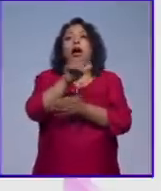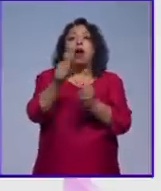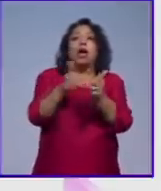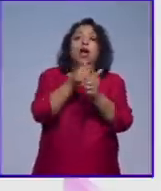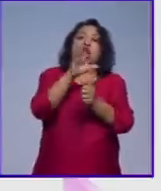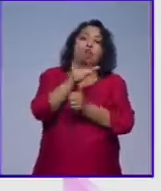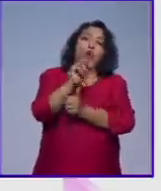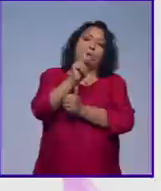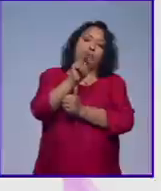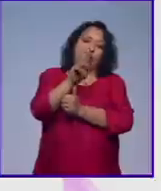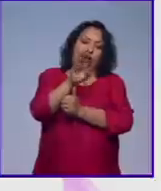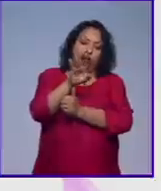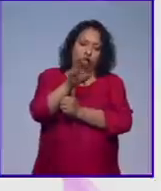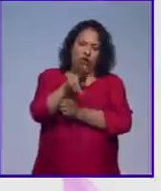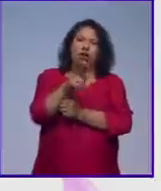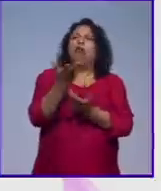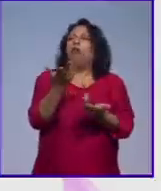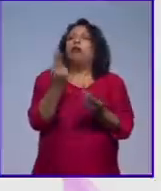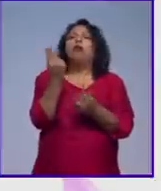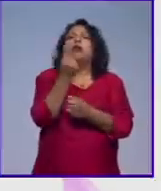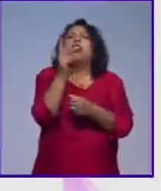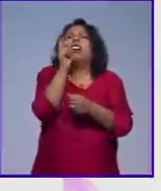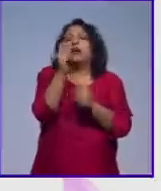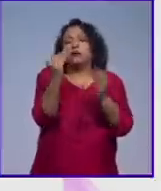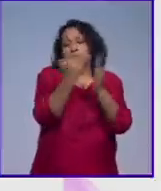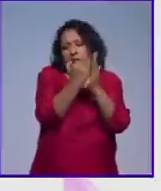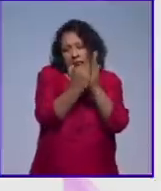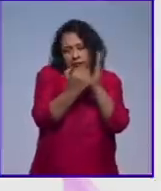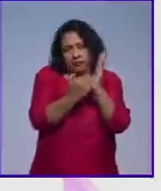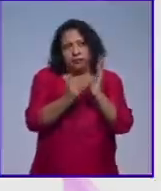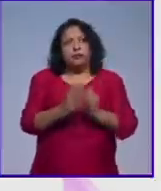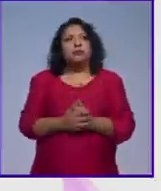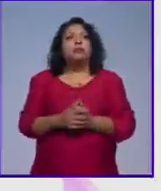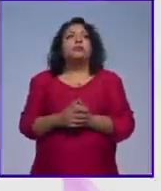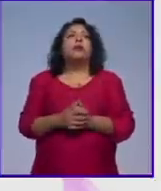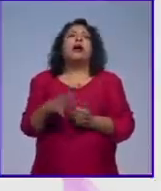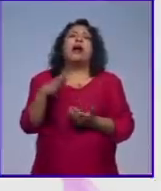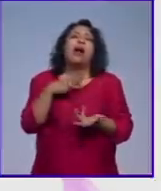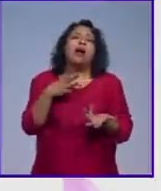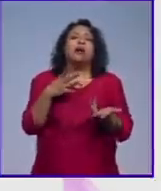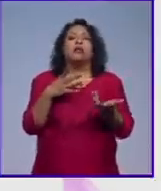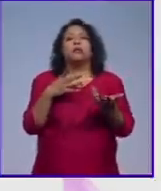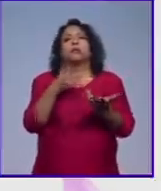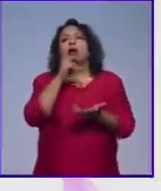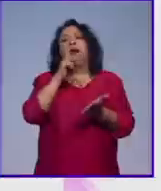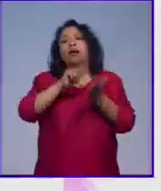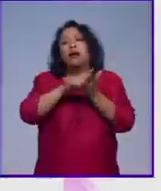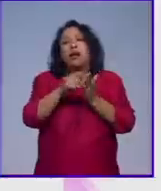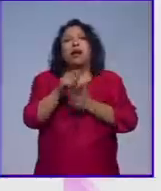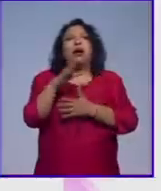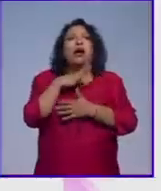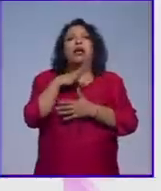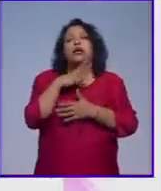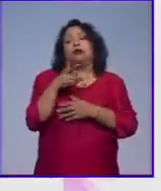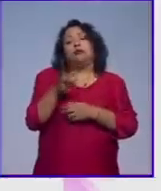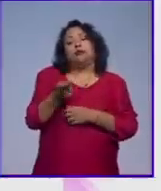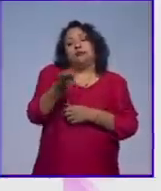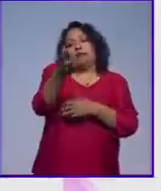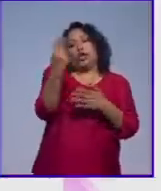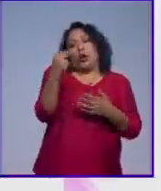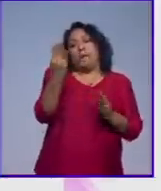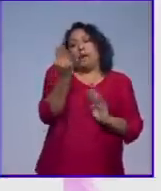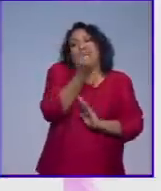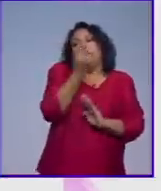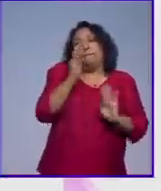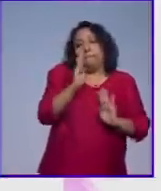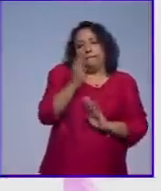coproducción. ¿Cuál es el requisito? Pues, en términos técnicos, que tengas una Biblia, que le llaman ahora, ¿no? Que